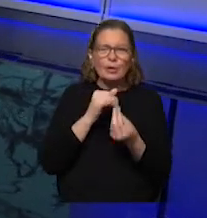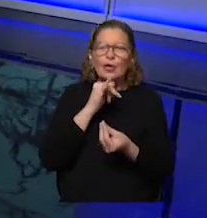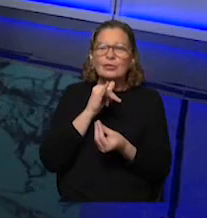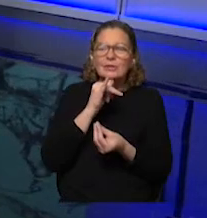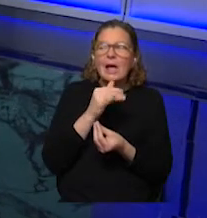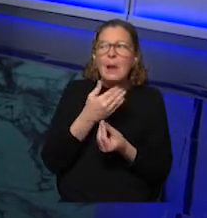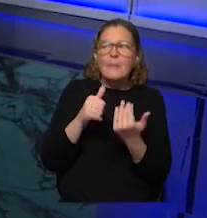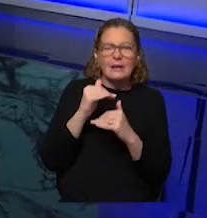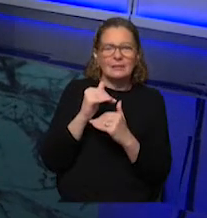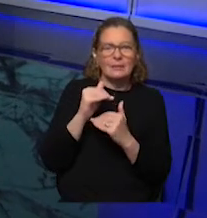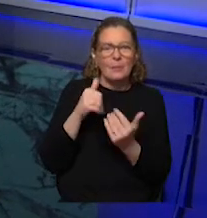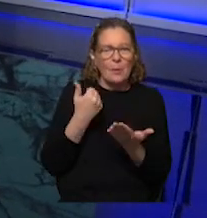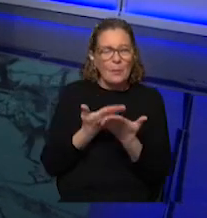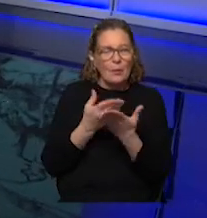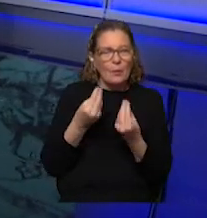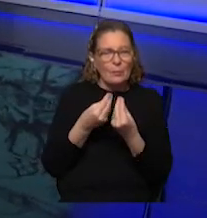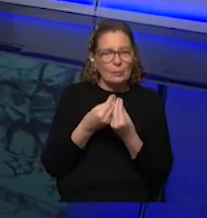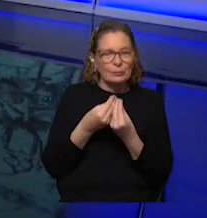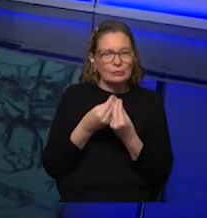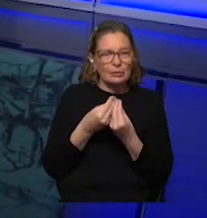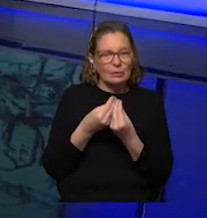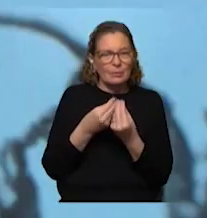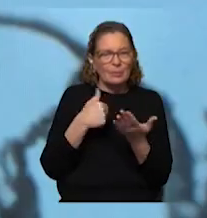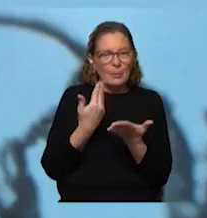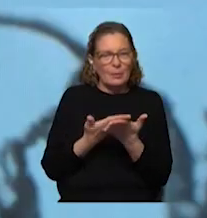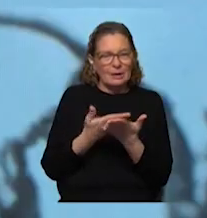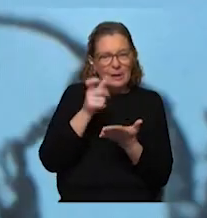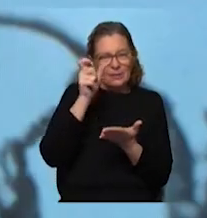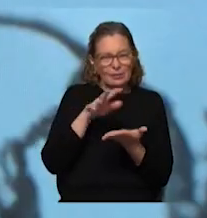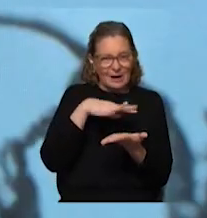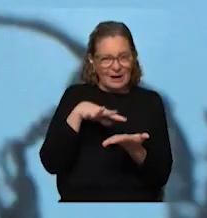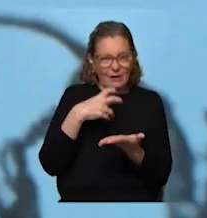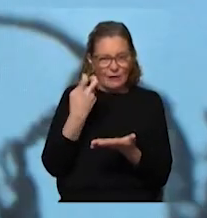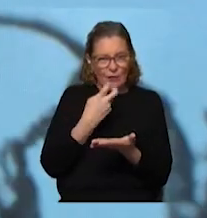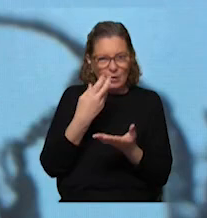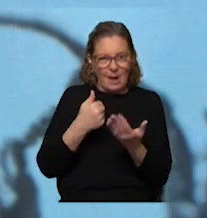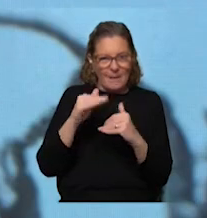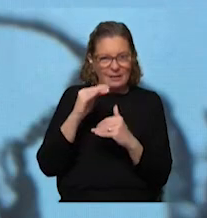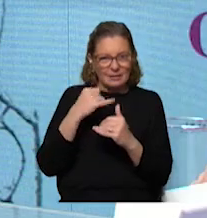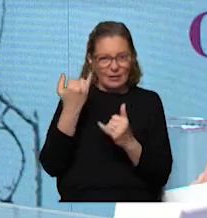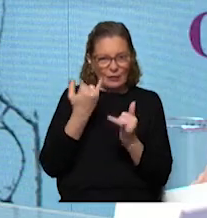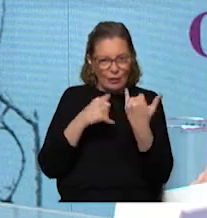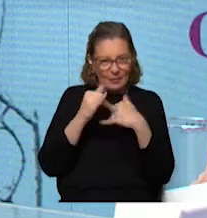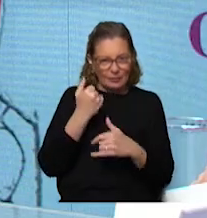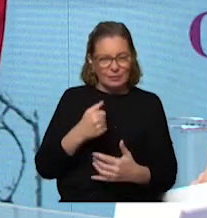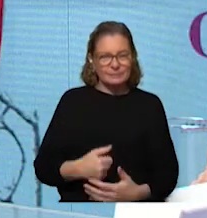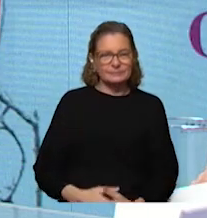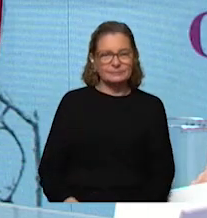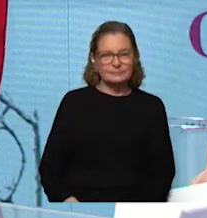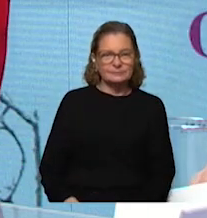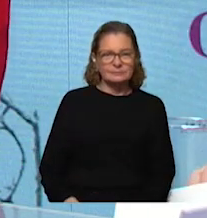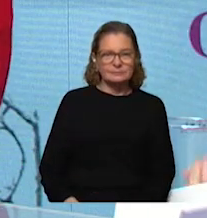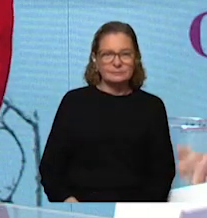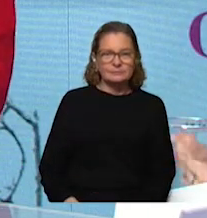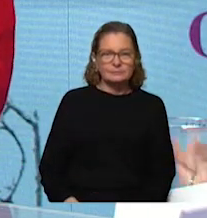Entonces sí propongo hay muchas cosas de los capítulos que Proponen que El lector o la lectora busque más información azul